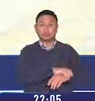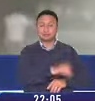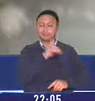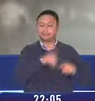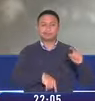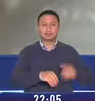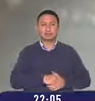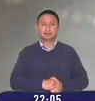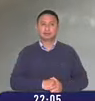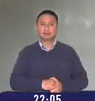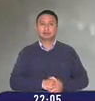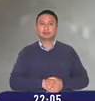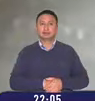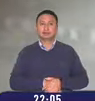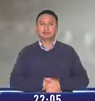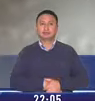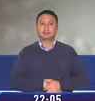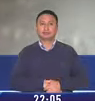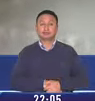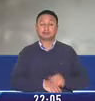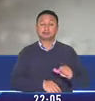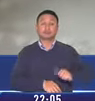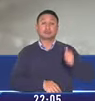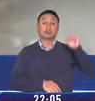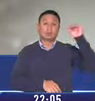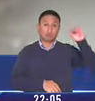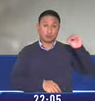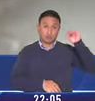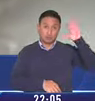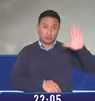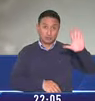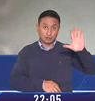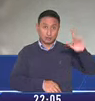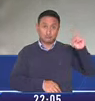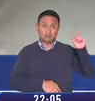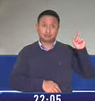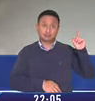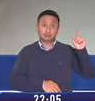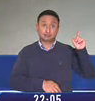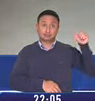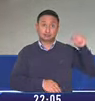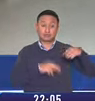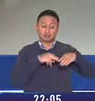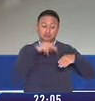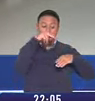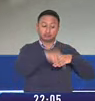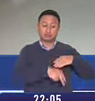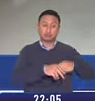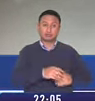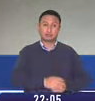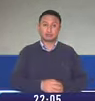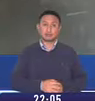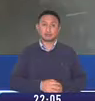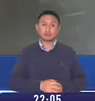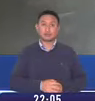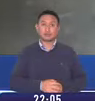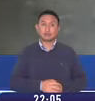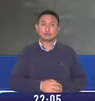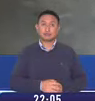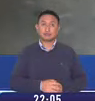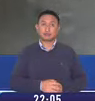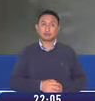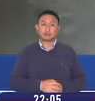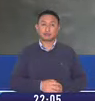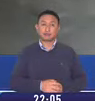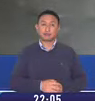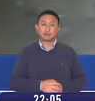coger. Aquí hay otro video. En el mismo se da fe de cómo salta un delincuente del lado interno de una propiedad hacia el lado